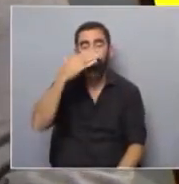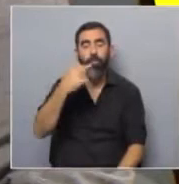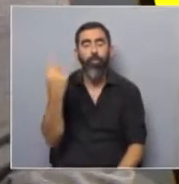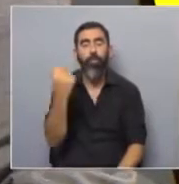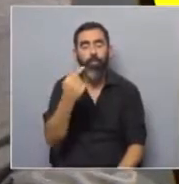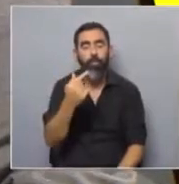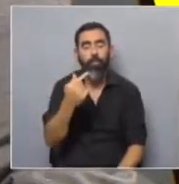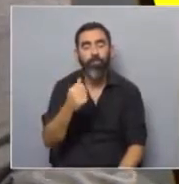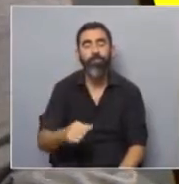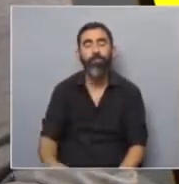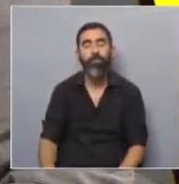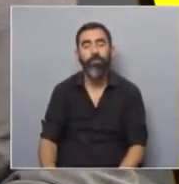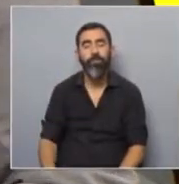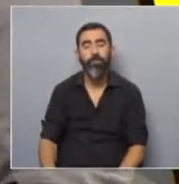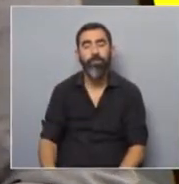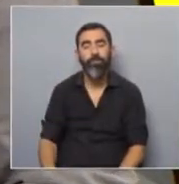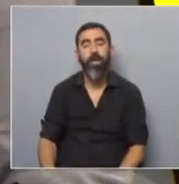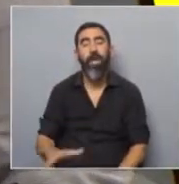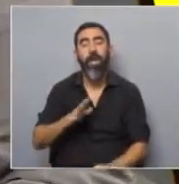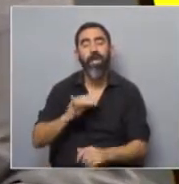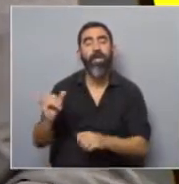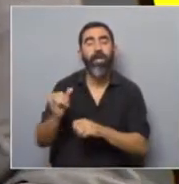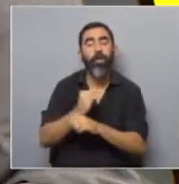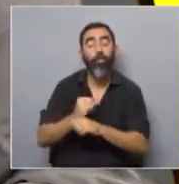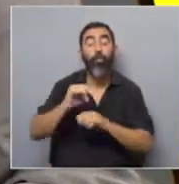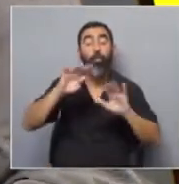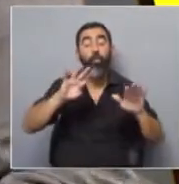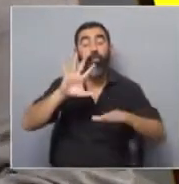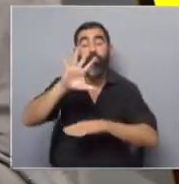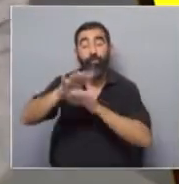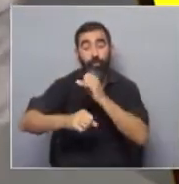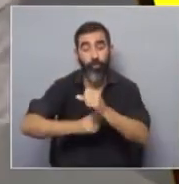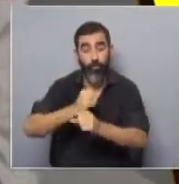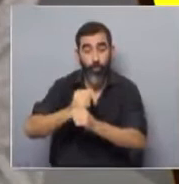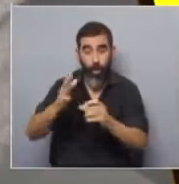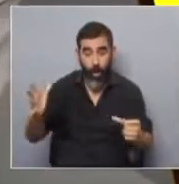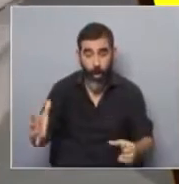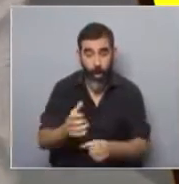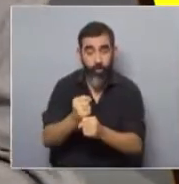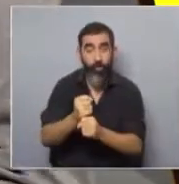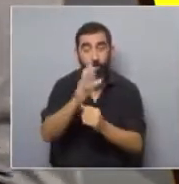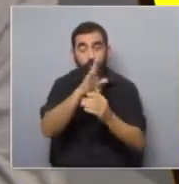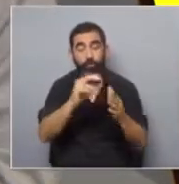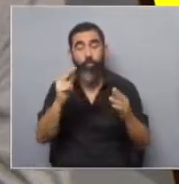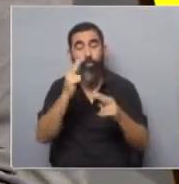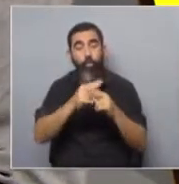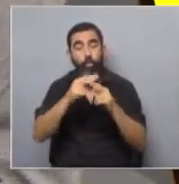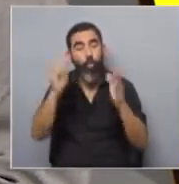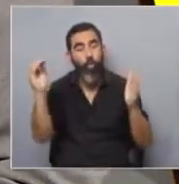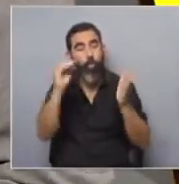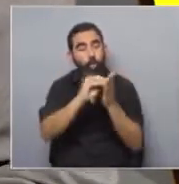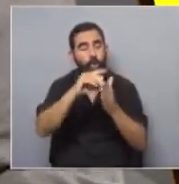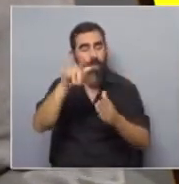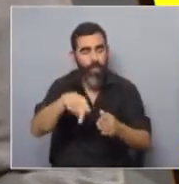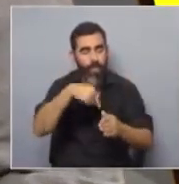sí. Uno habla de un instituto que cumple 95 años, que recibió el nombre de Clemente Estable bastante después, pero que en definitiva hay